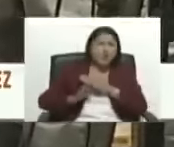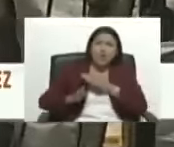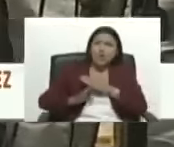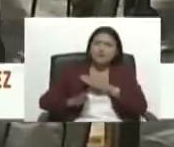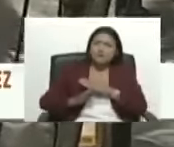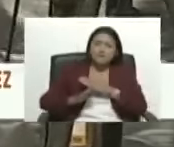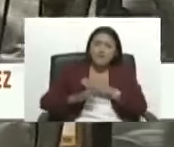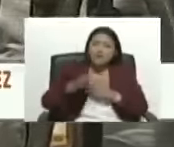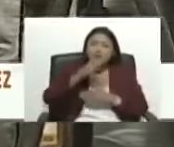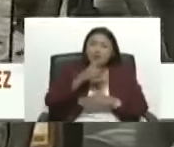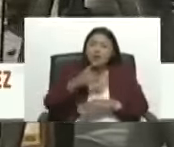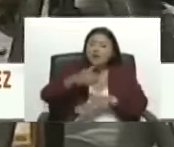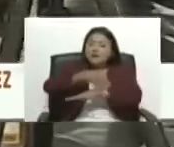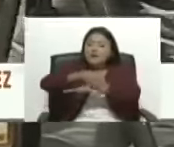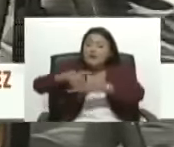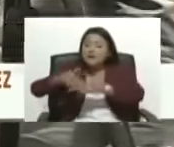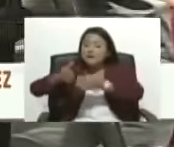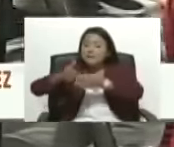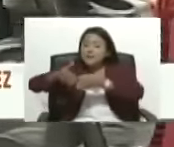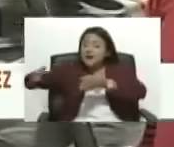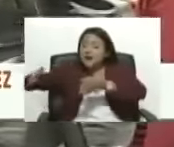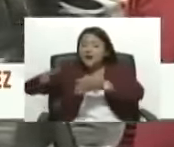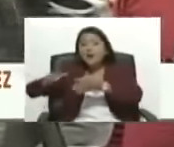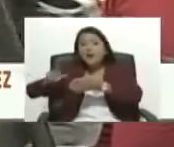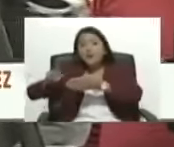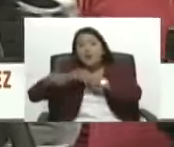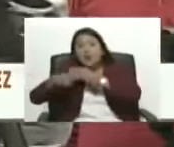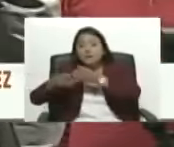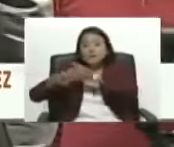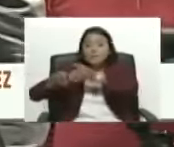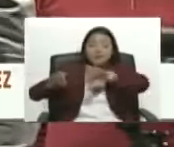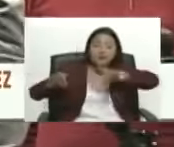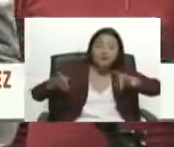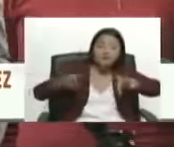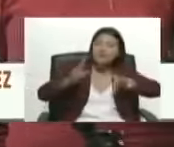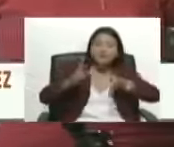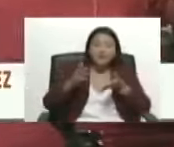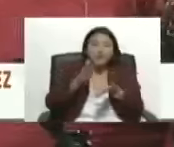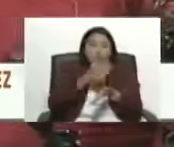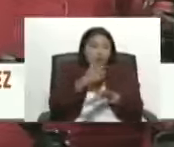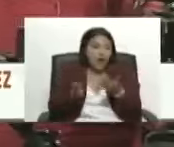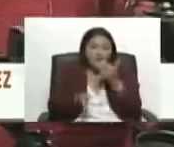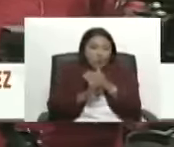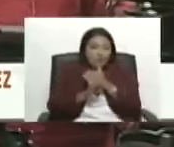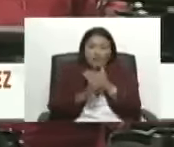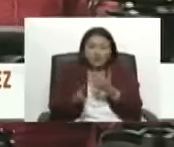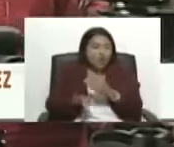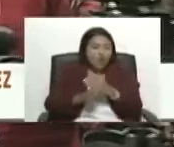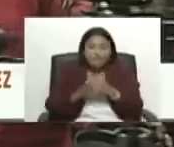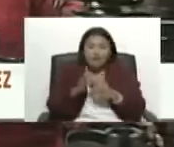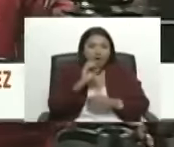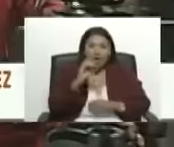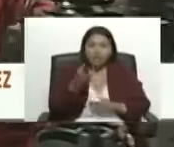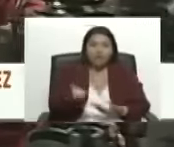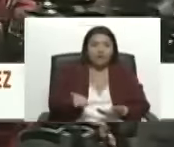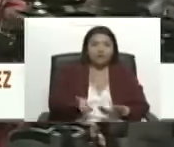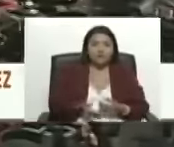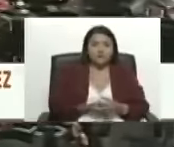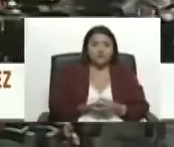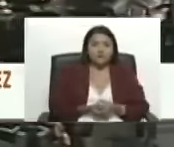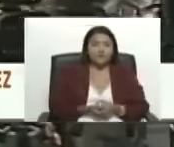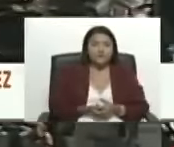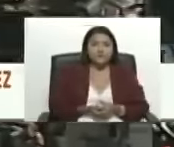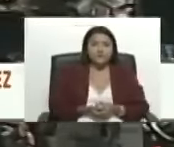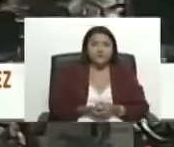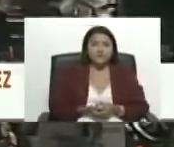decidan en el marco de la negociación del Acuerdo de Ginebra. Aún no ha sido delimitado. Pero es curioso